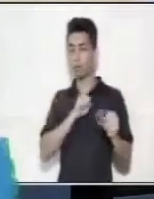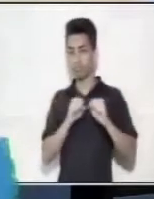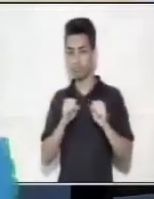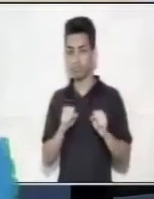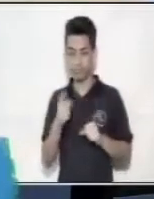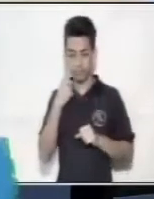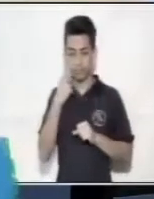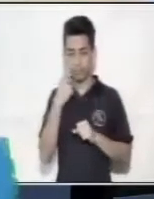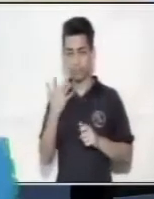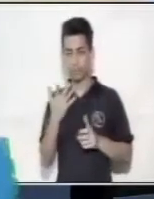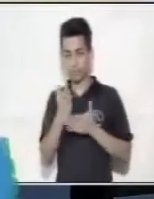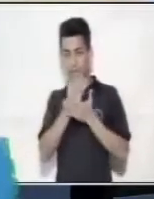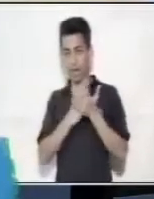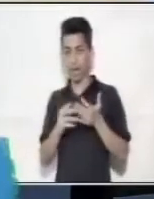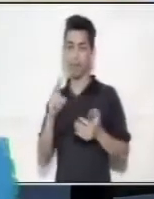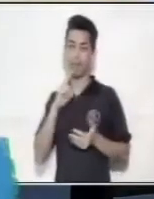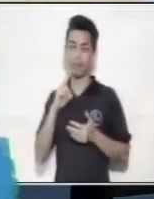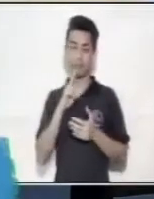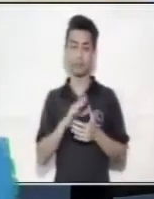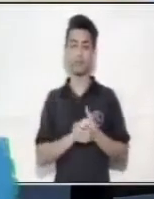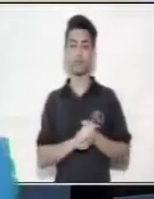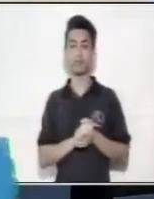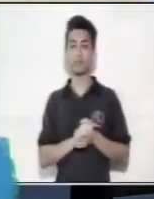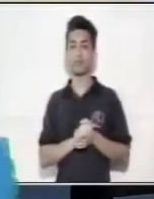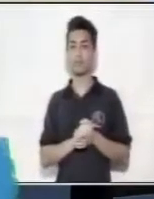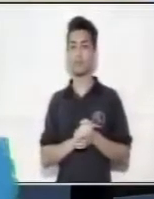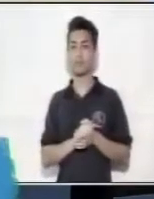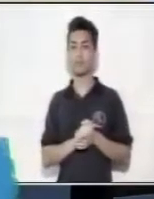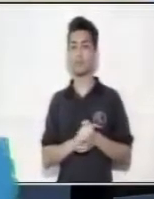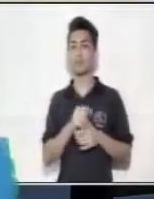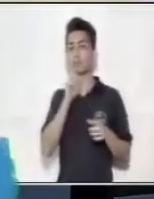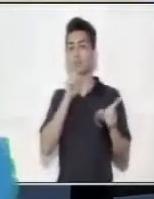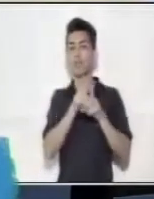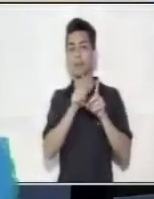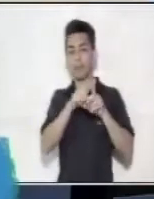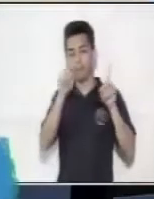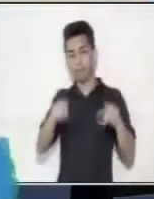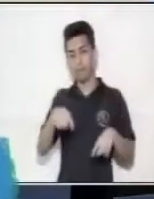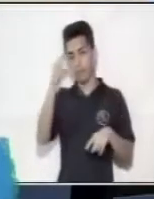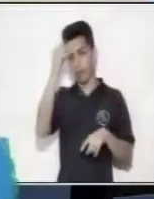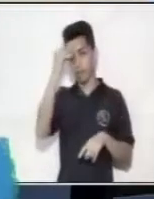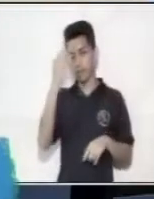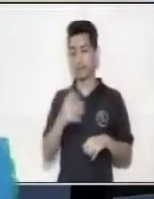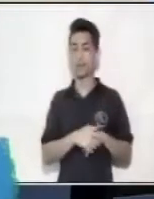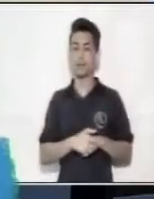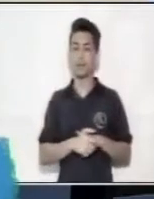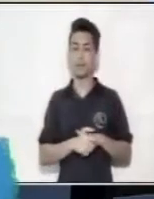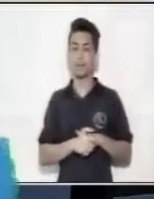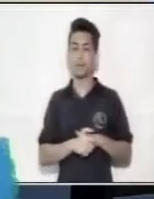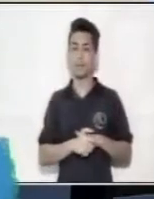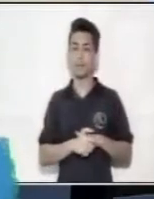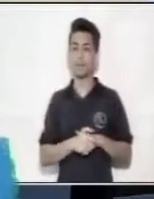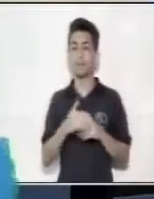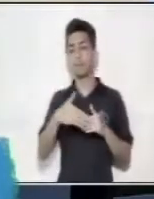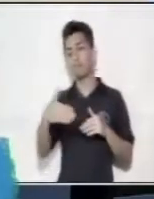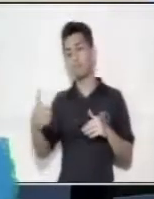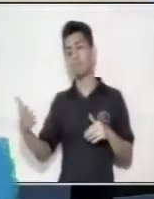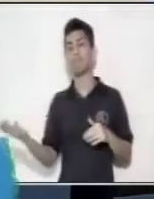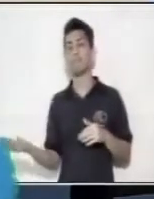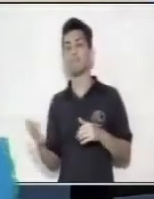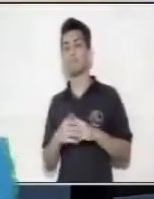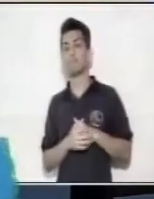Veamos algunos verbos reflexivos que también debemos aprendérnoslo, porque más adelante, como vuelvo a